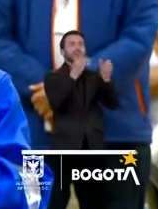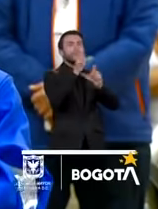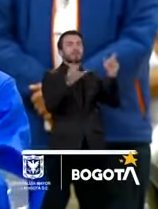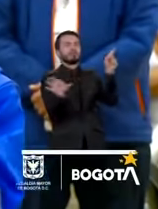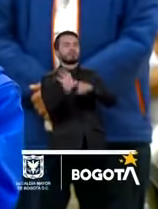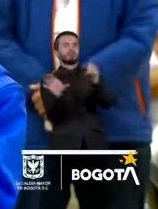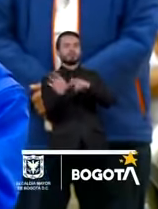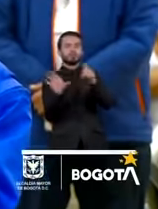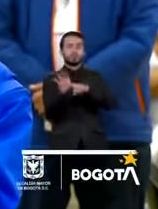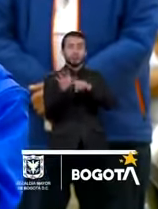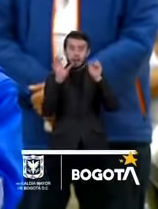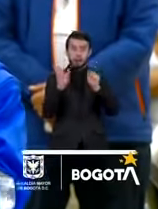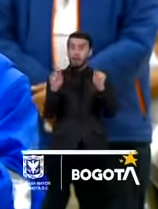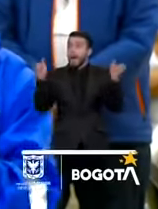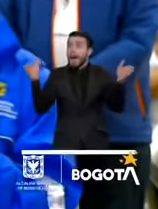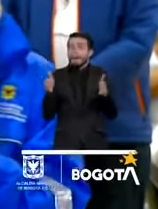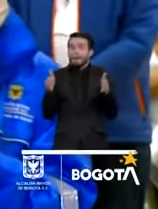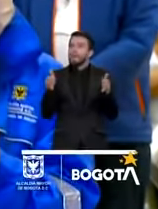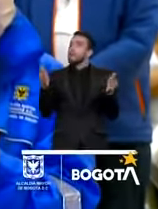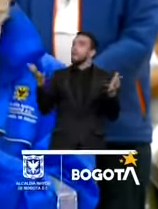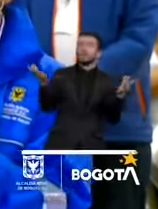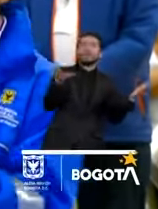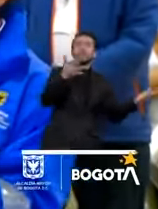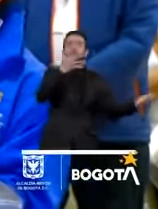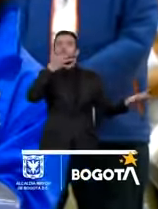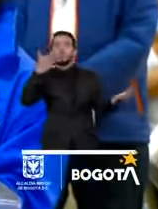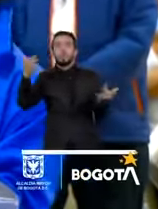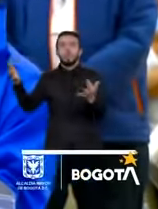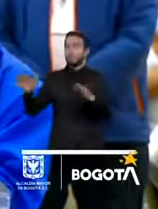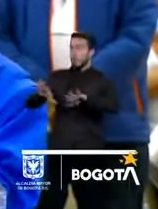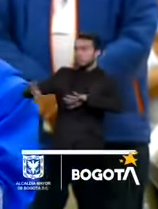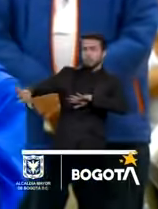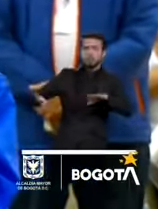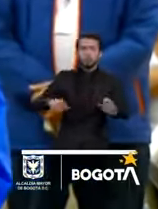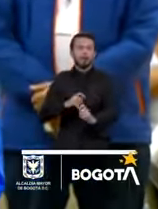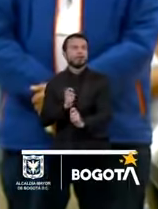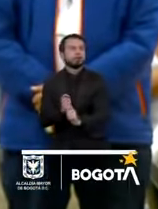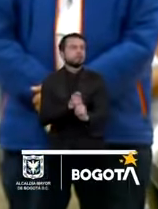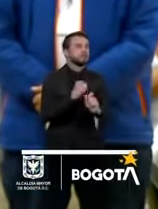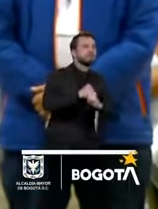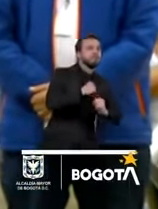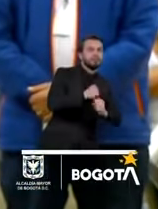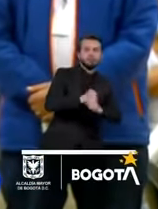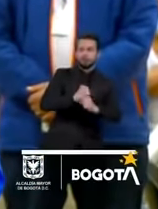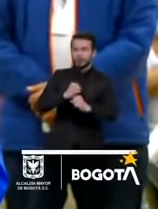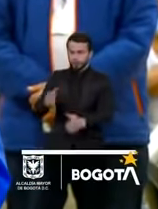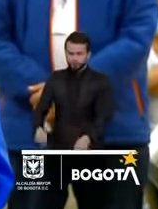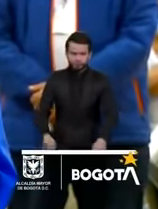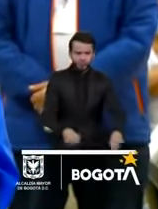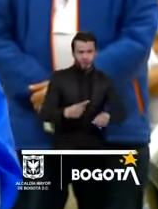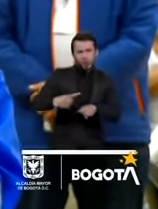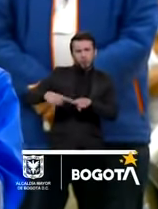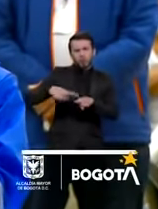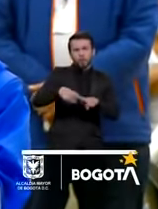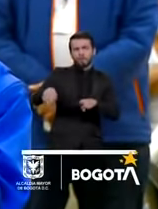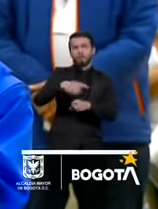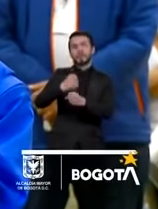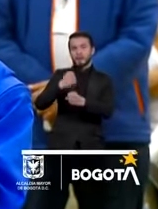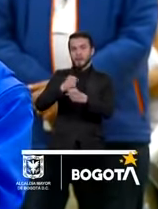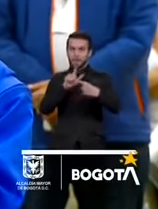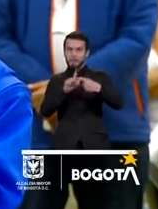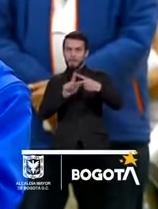libre, no está en recintos cerrados, se puede mantener una distancia razonable, pero la razón por la que lo podemos hacer de manera muy lenta